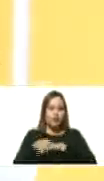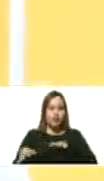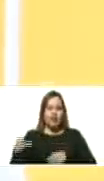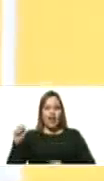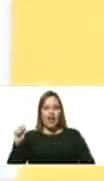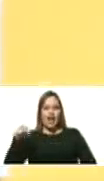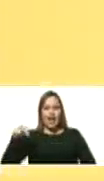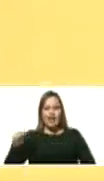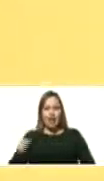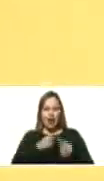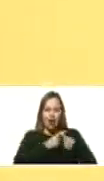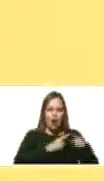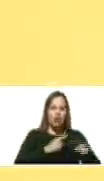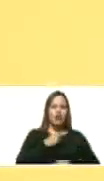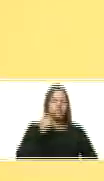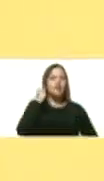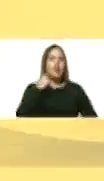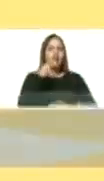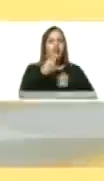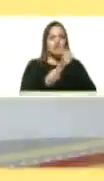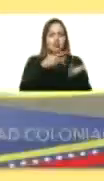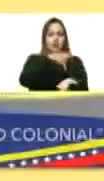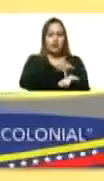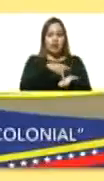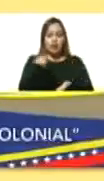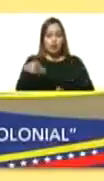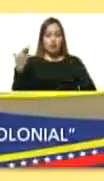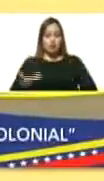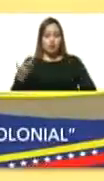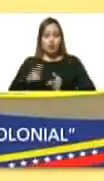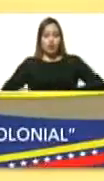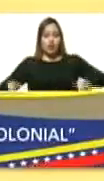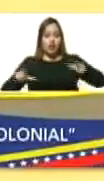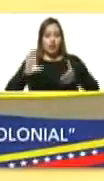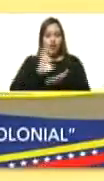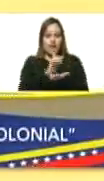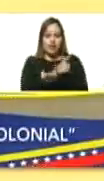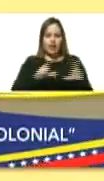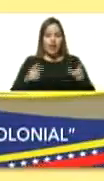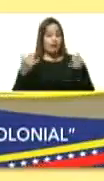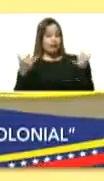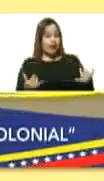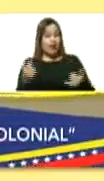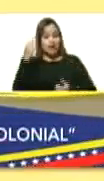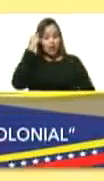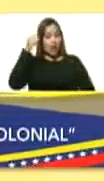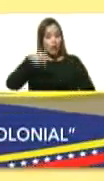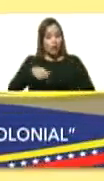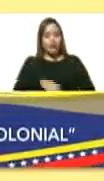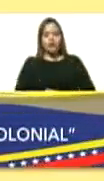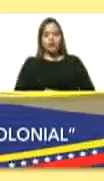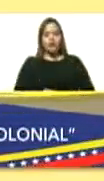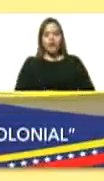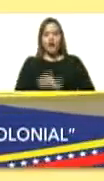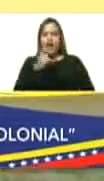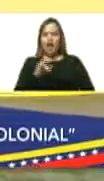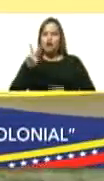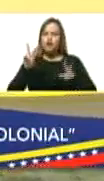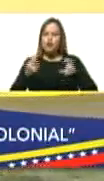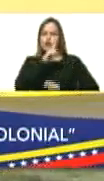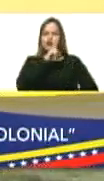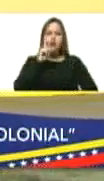con Damaris Martínez, la vocera de este importante urbanismo, Ciudad Libertad, que ya el día de hoy ya le damos ese nuevo